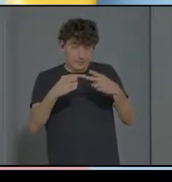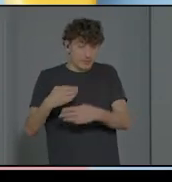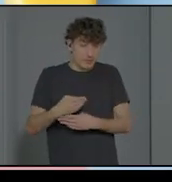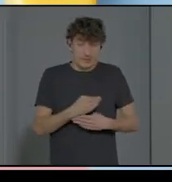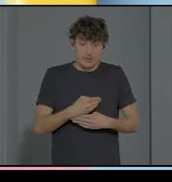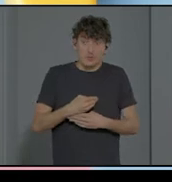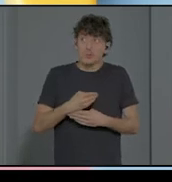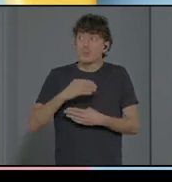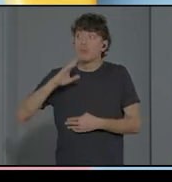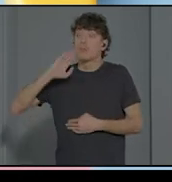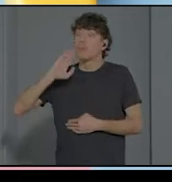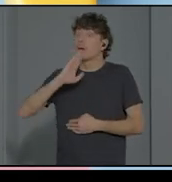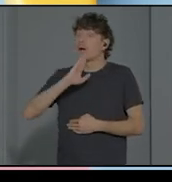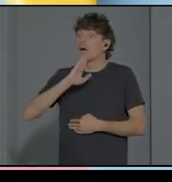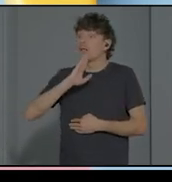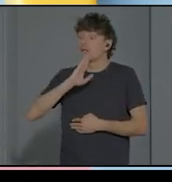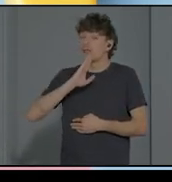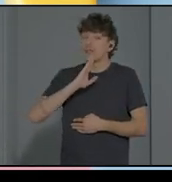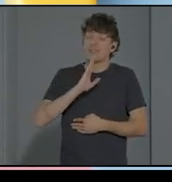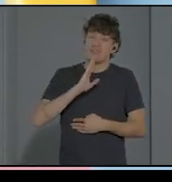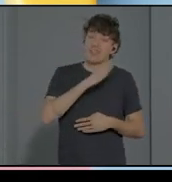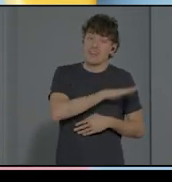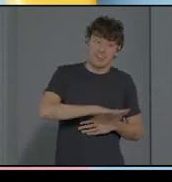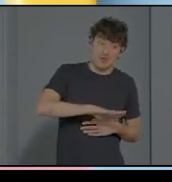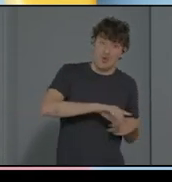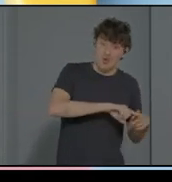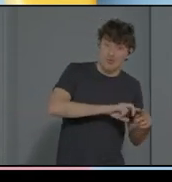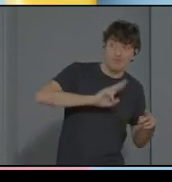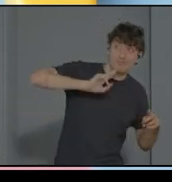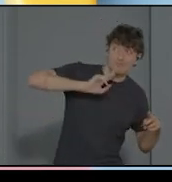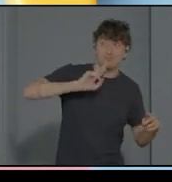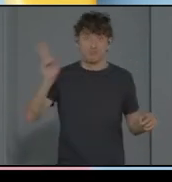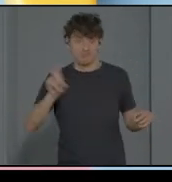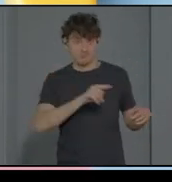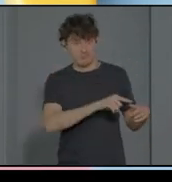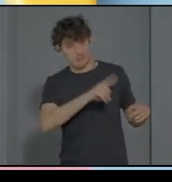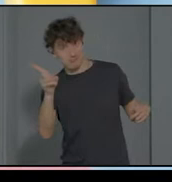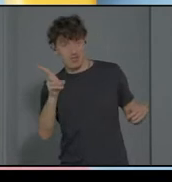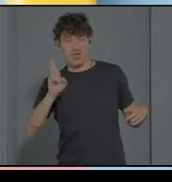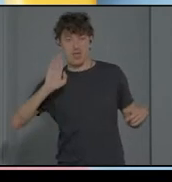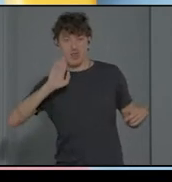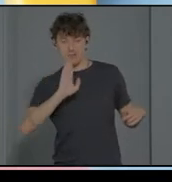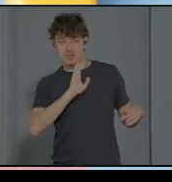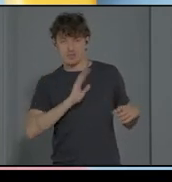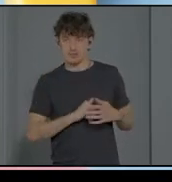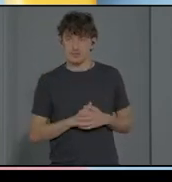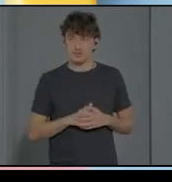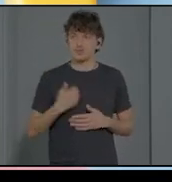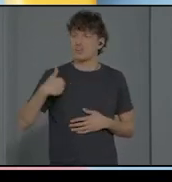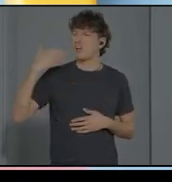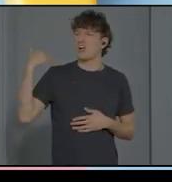Para hacer esto, hace unos años, cuando estaba trabajando en el Instituto Nikkei en Japón,